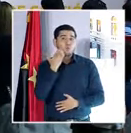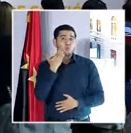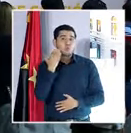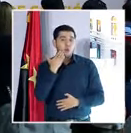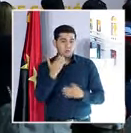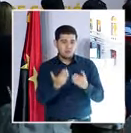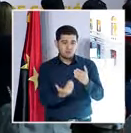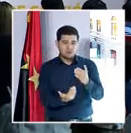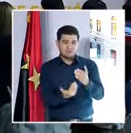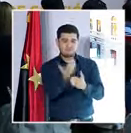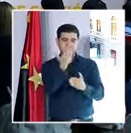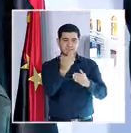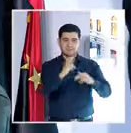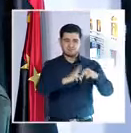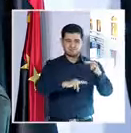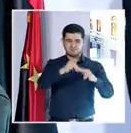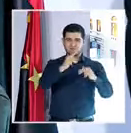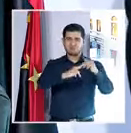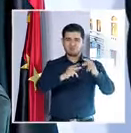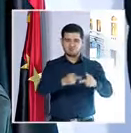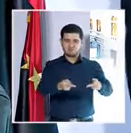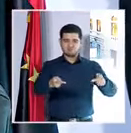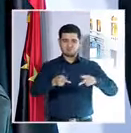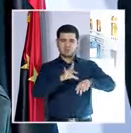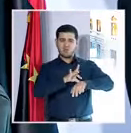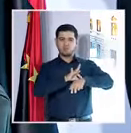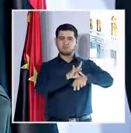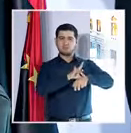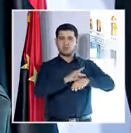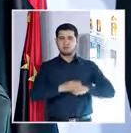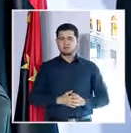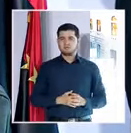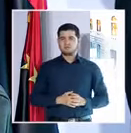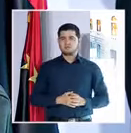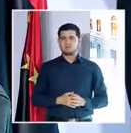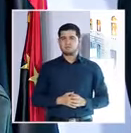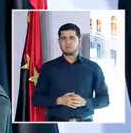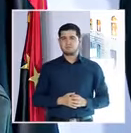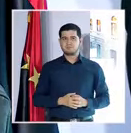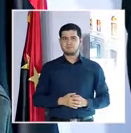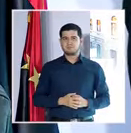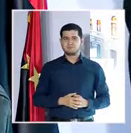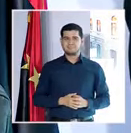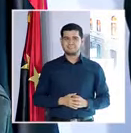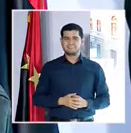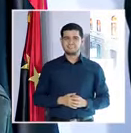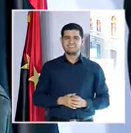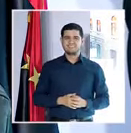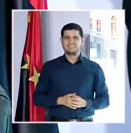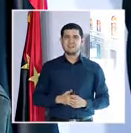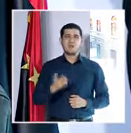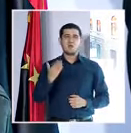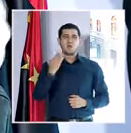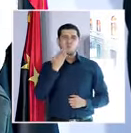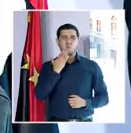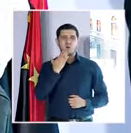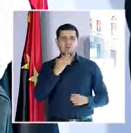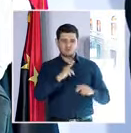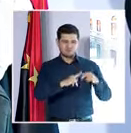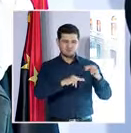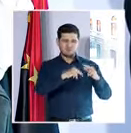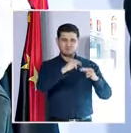del Rosario? Bueno, aquí tal vez hay una imprecisión en la pregunta, pero me permite a mí